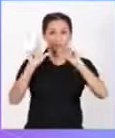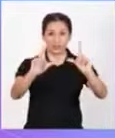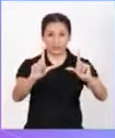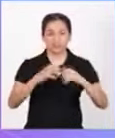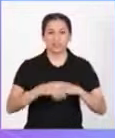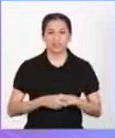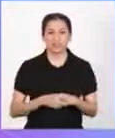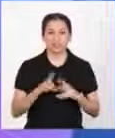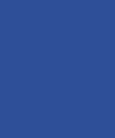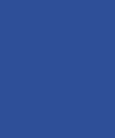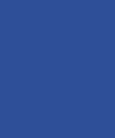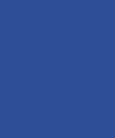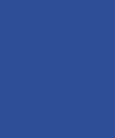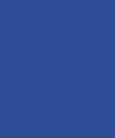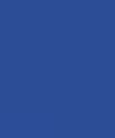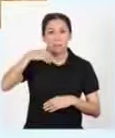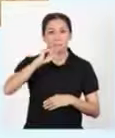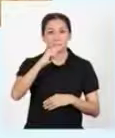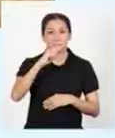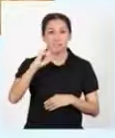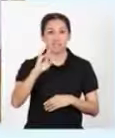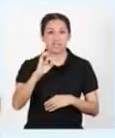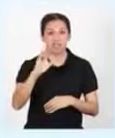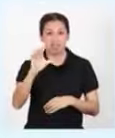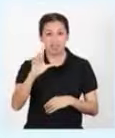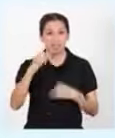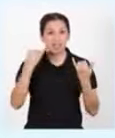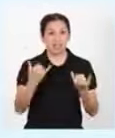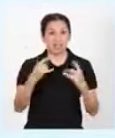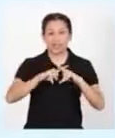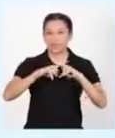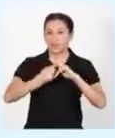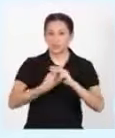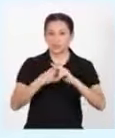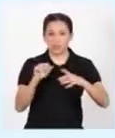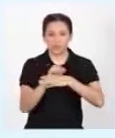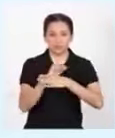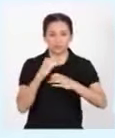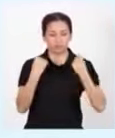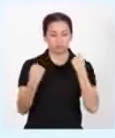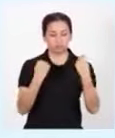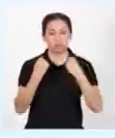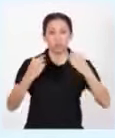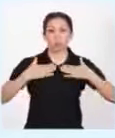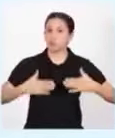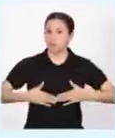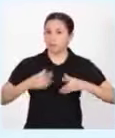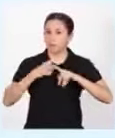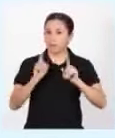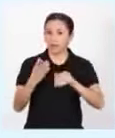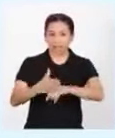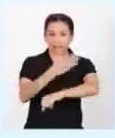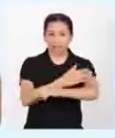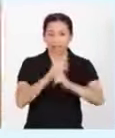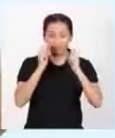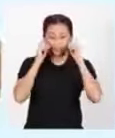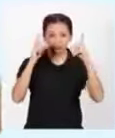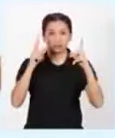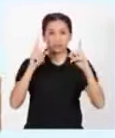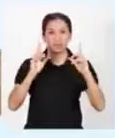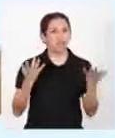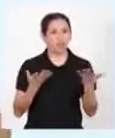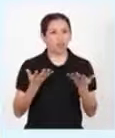Iniciando, activarte. ¡Hola! Soy Miguel Ángel y es momento de activar nuestro cuerpo. Pero primero,